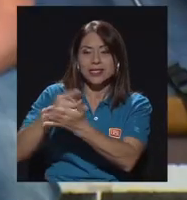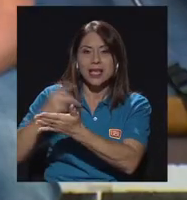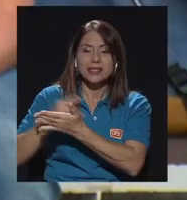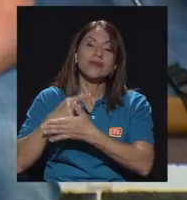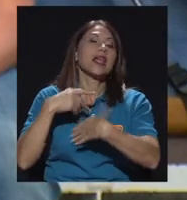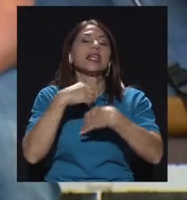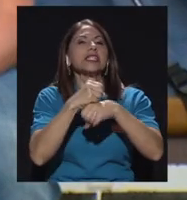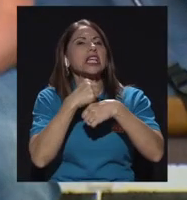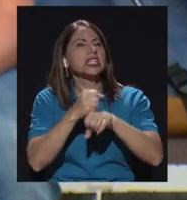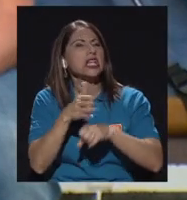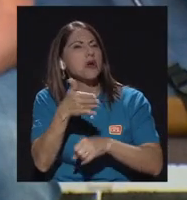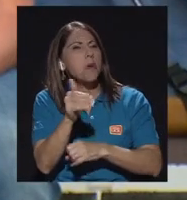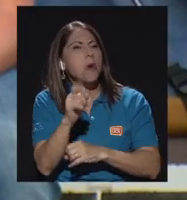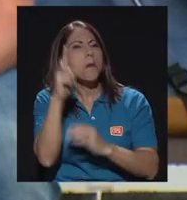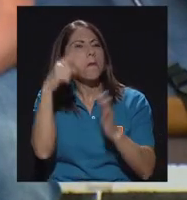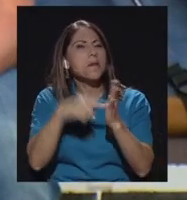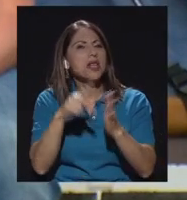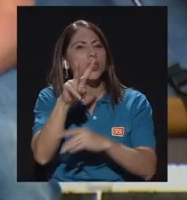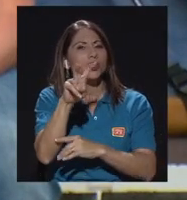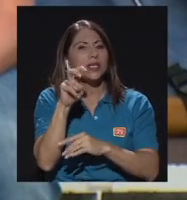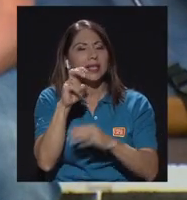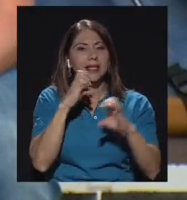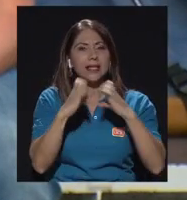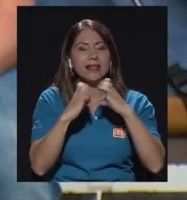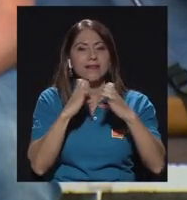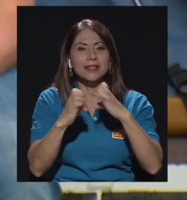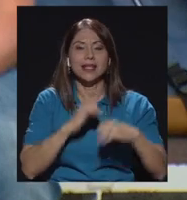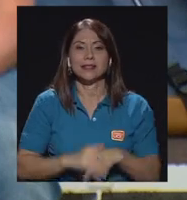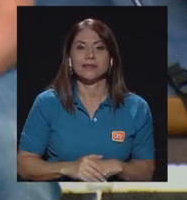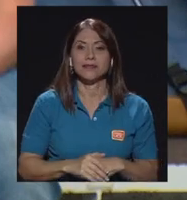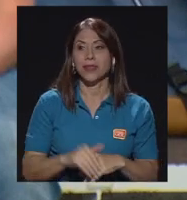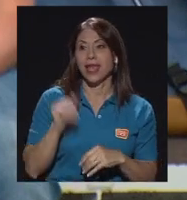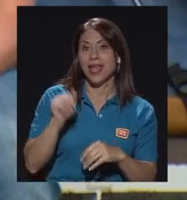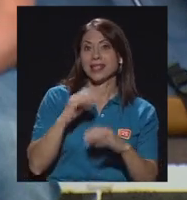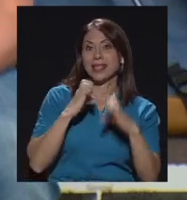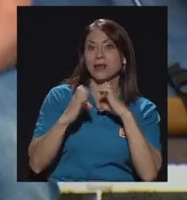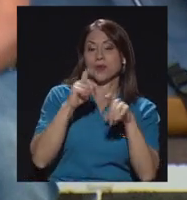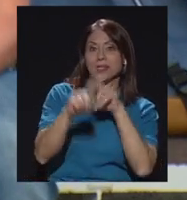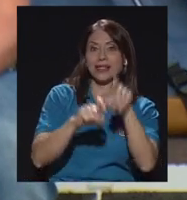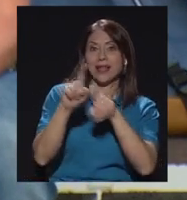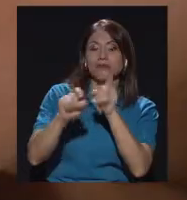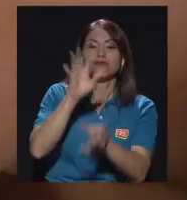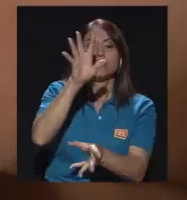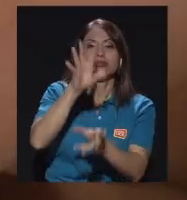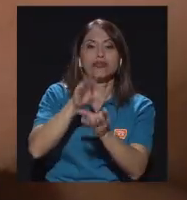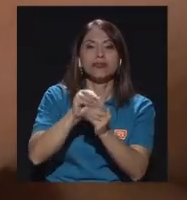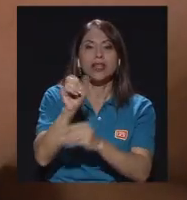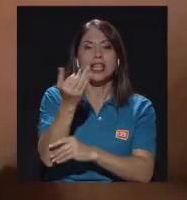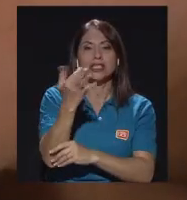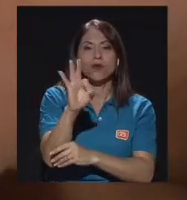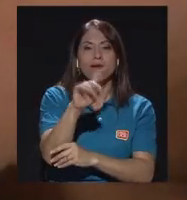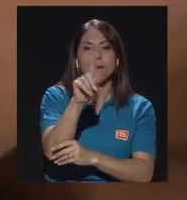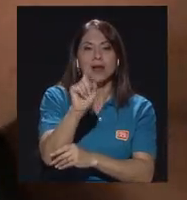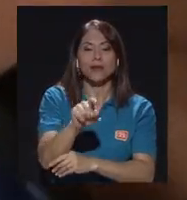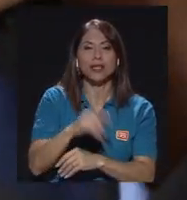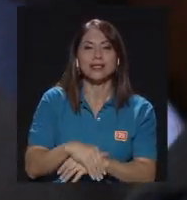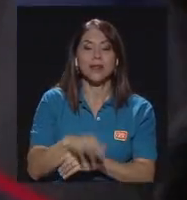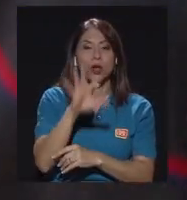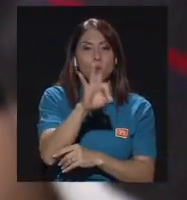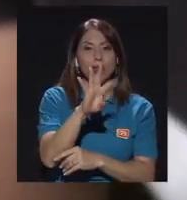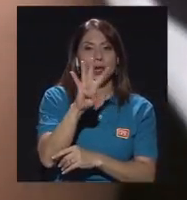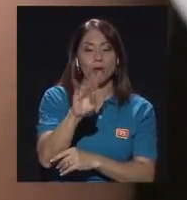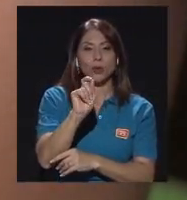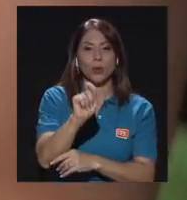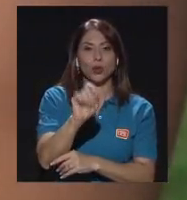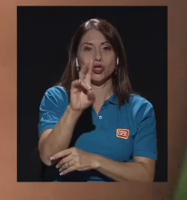un poquito más de 1.200 entrevistas. La encuesta fue de 19 preguntas. El 94.7%